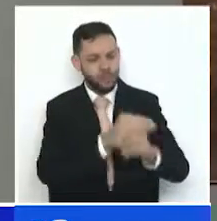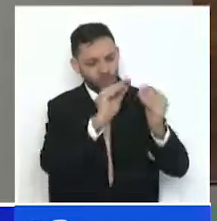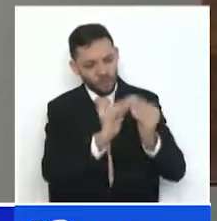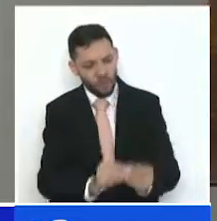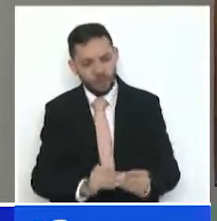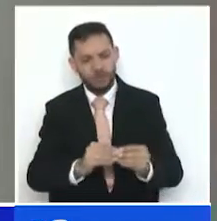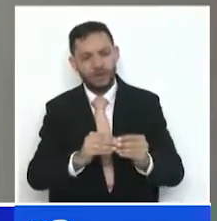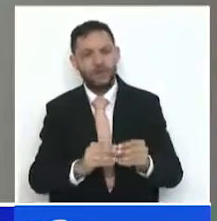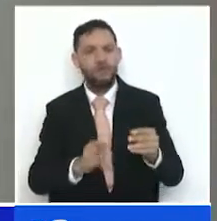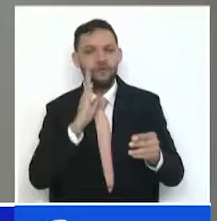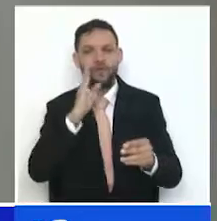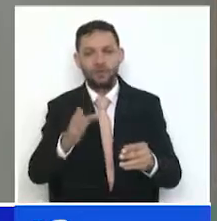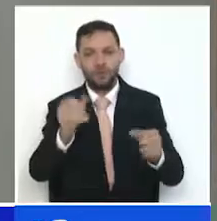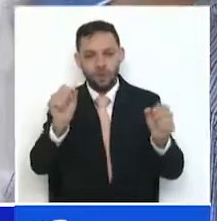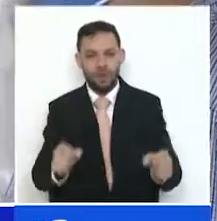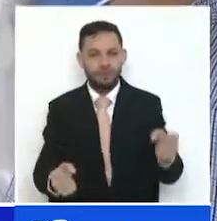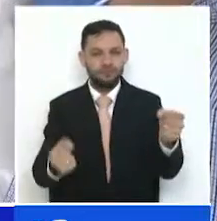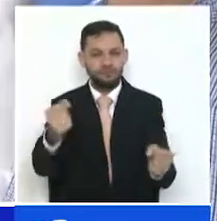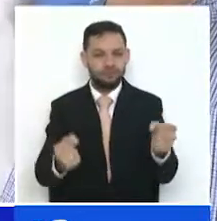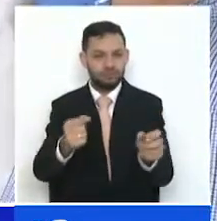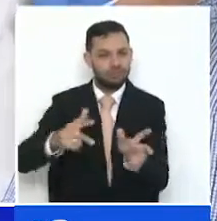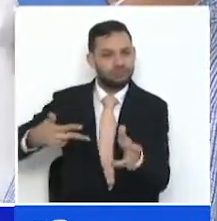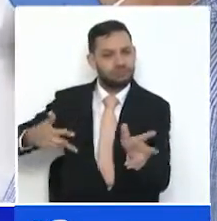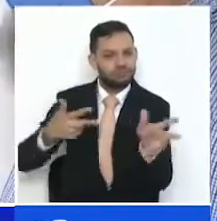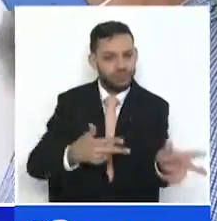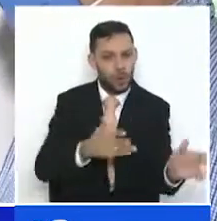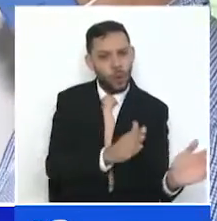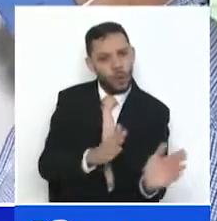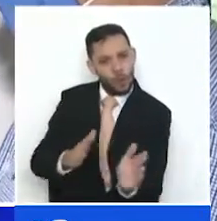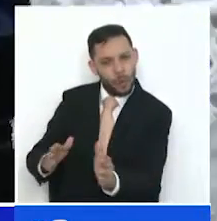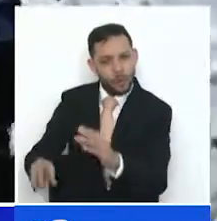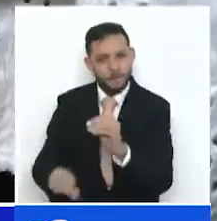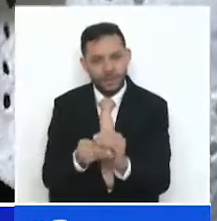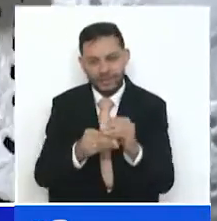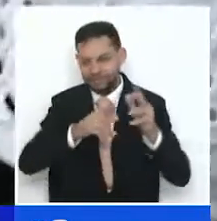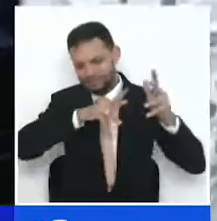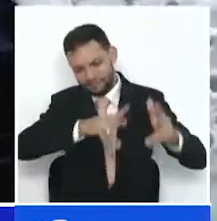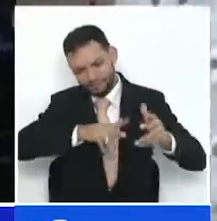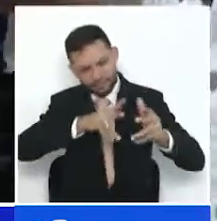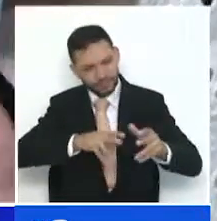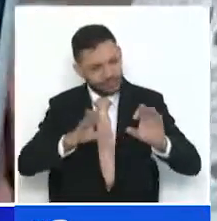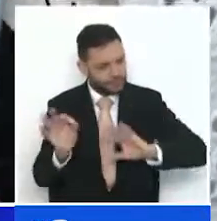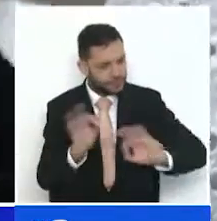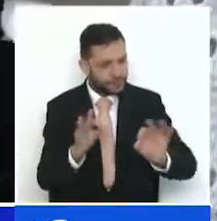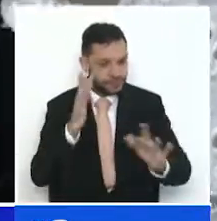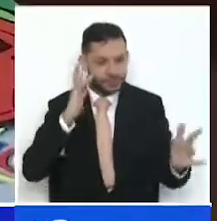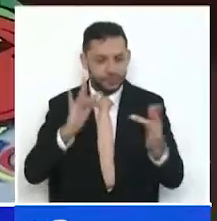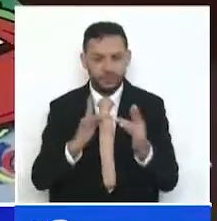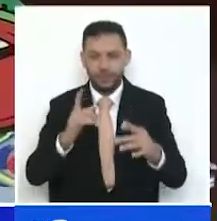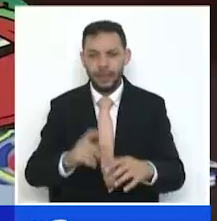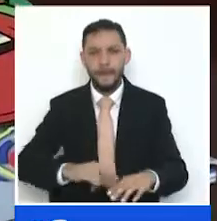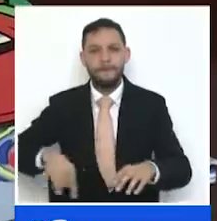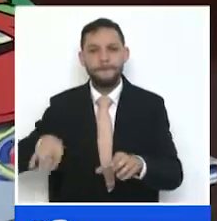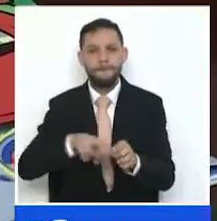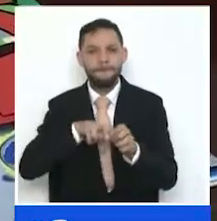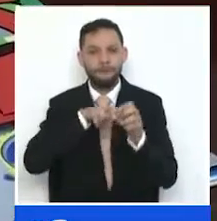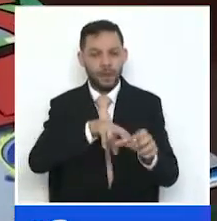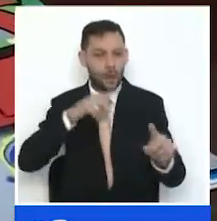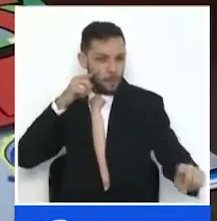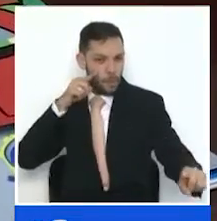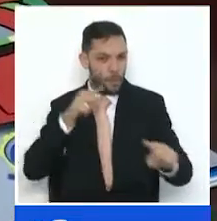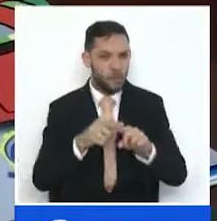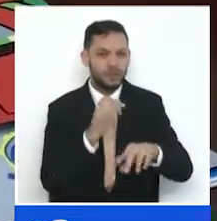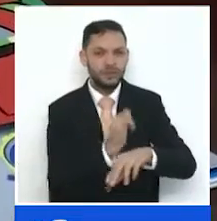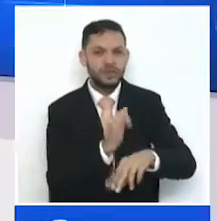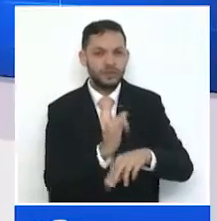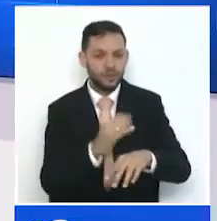mejores conductores en nuestras vías. La educación como eje principal de prevención en la seguridad vial es la apuesta del